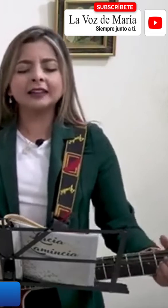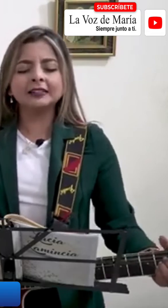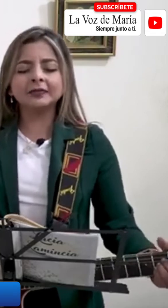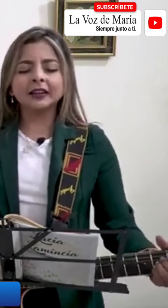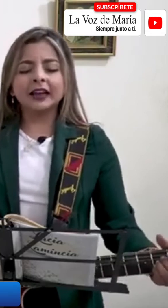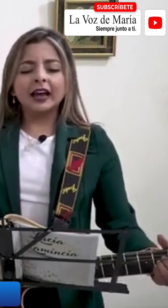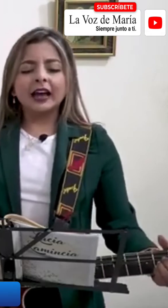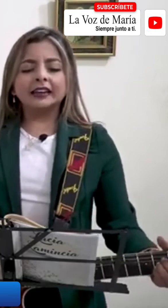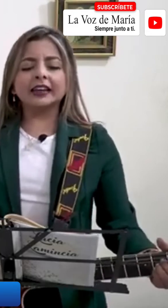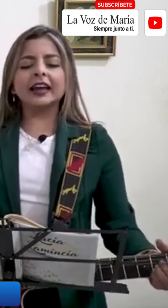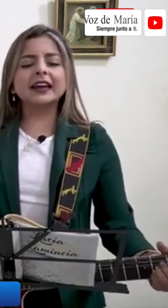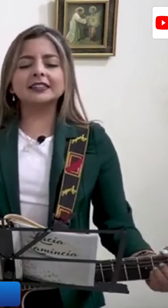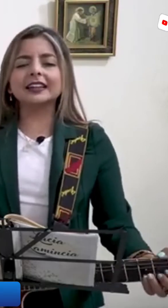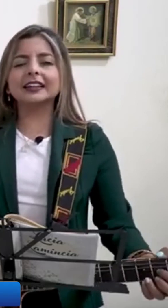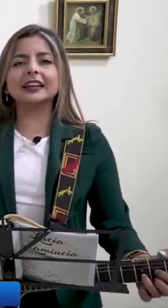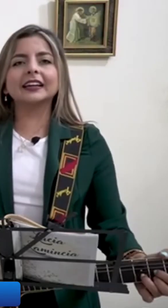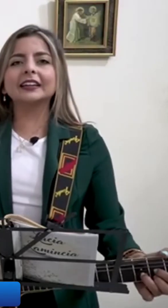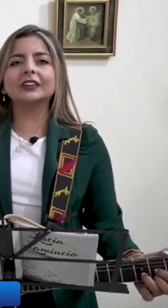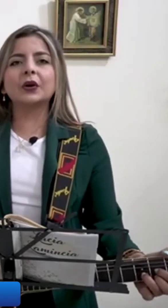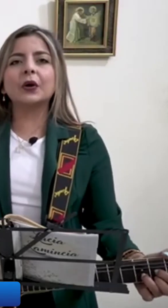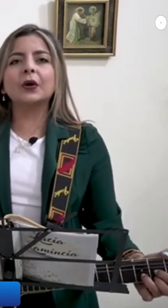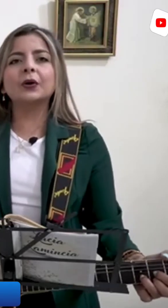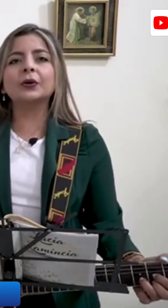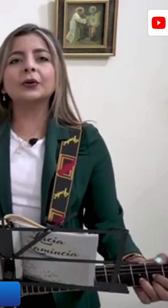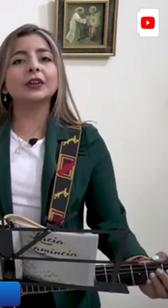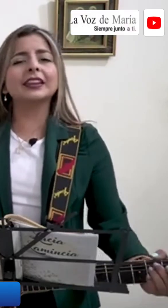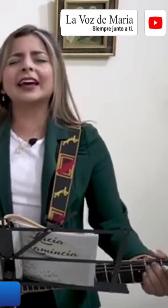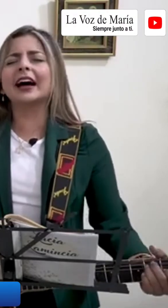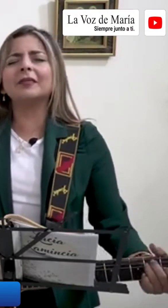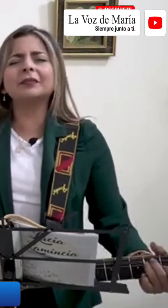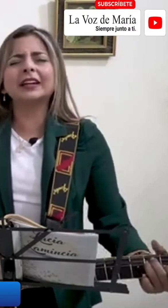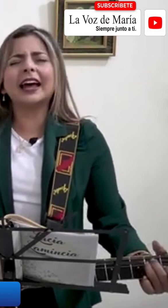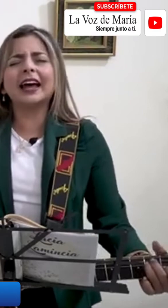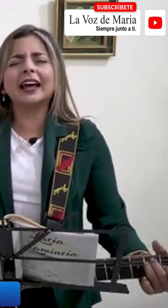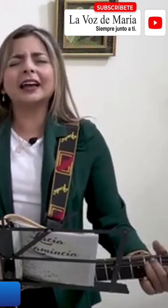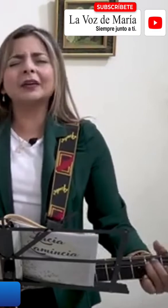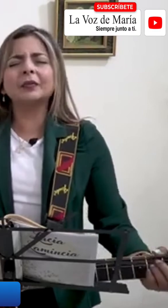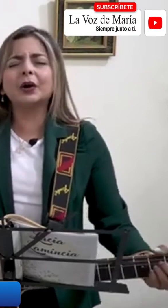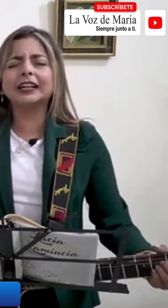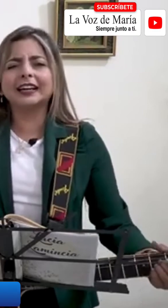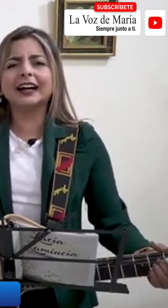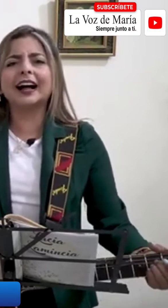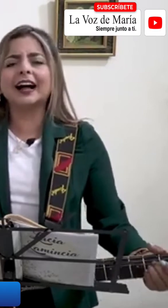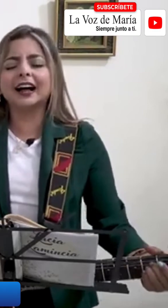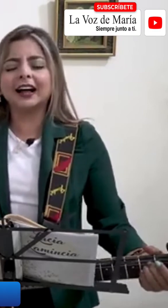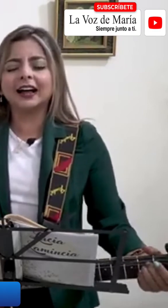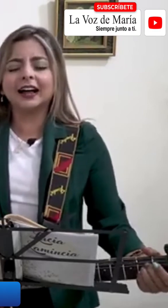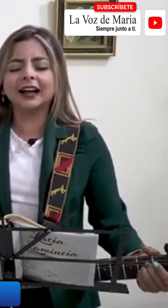Y en ese niño de hambre